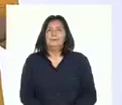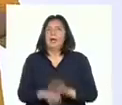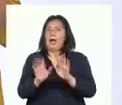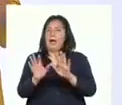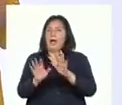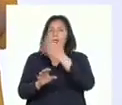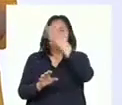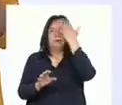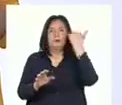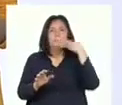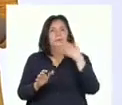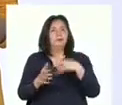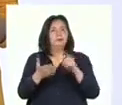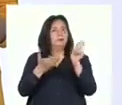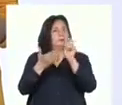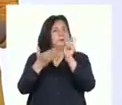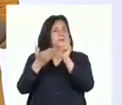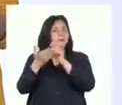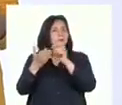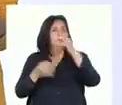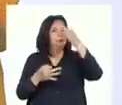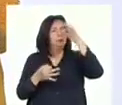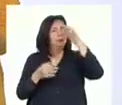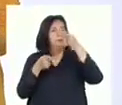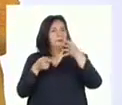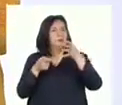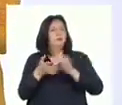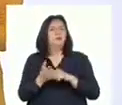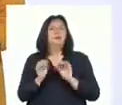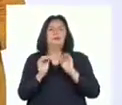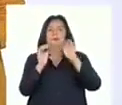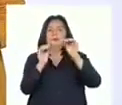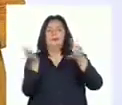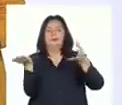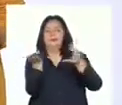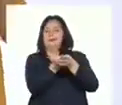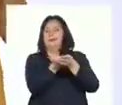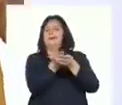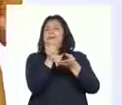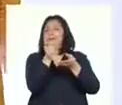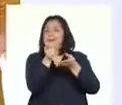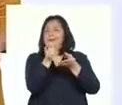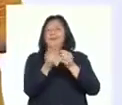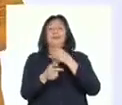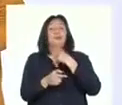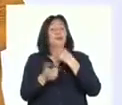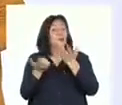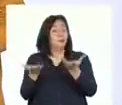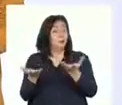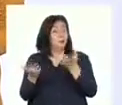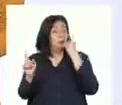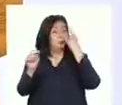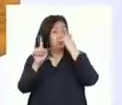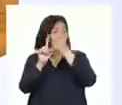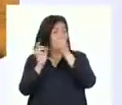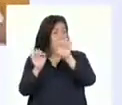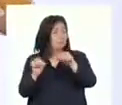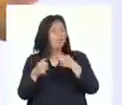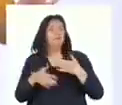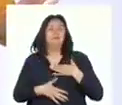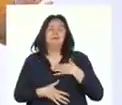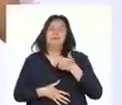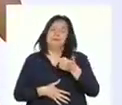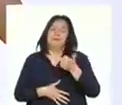No se olviden de escribirlo todo en una hoja y colocarlo en su portafolio. ¿Les gustó ese reto? A mí